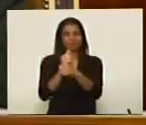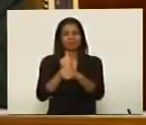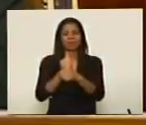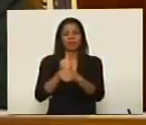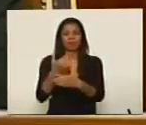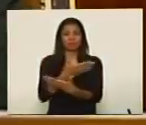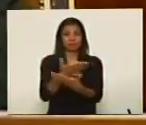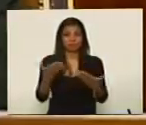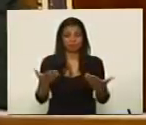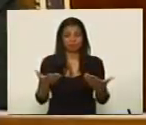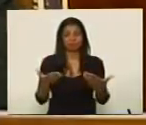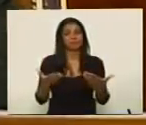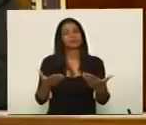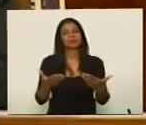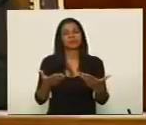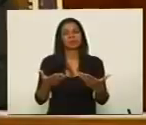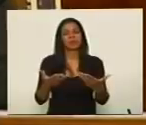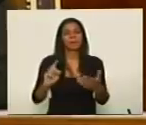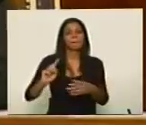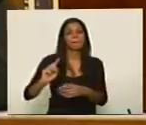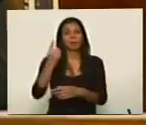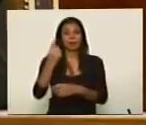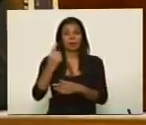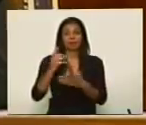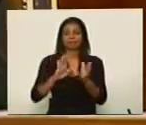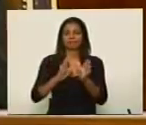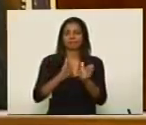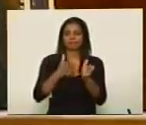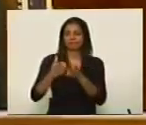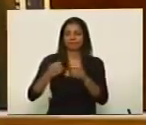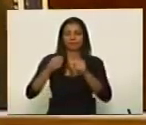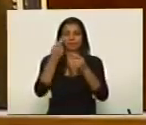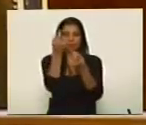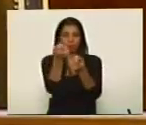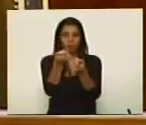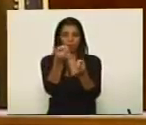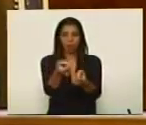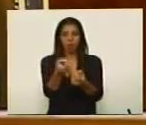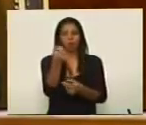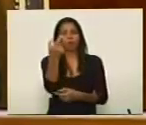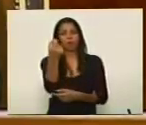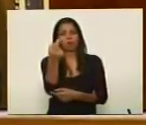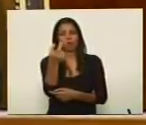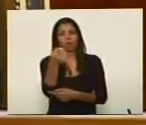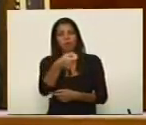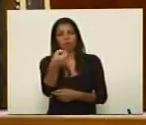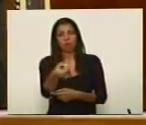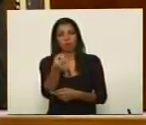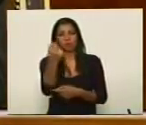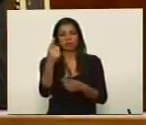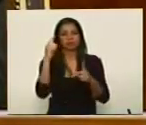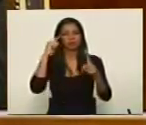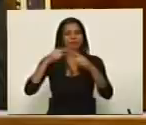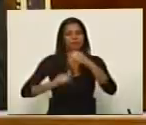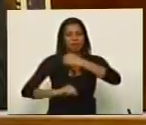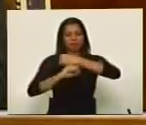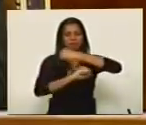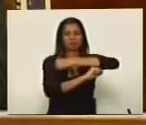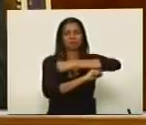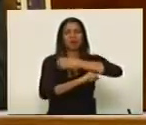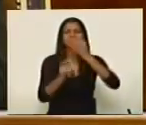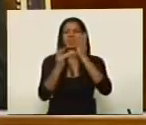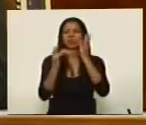Y se lanzó en esta primera etapa para crear las bases tecnológicas, financieras y